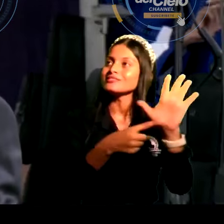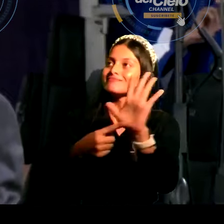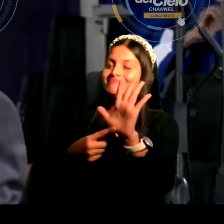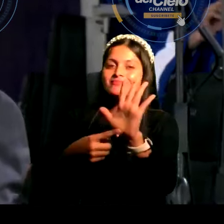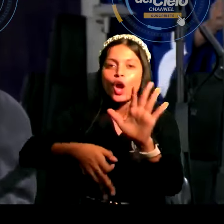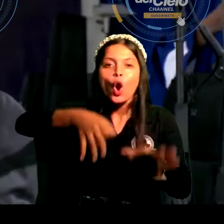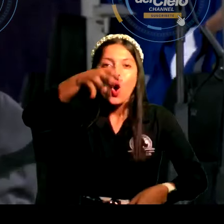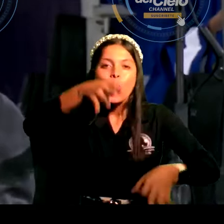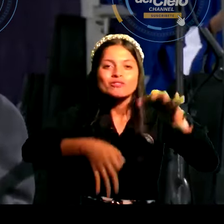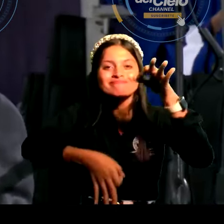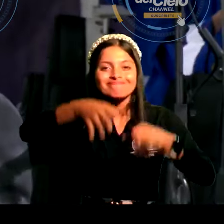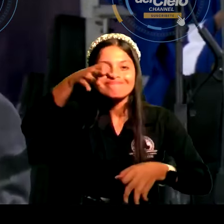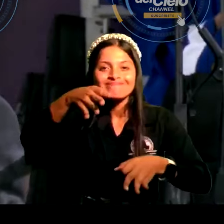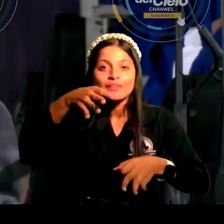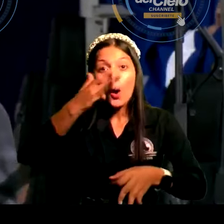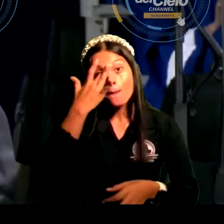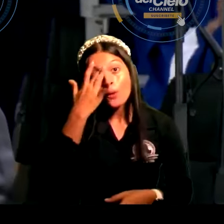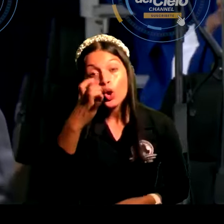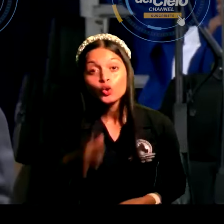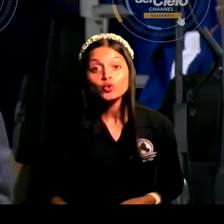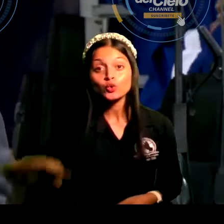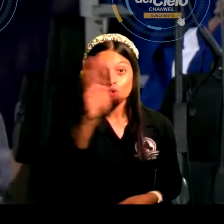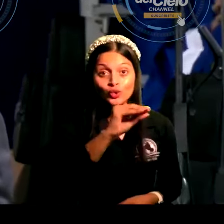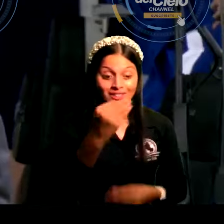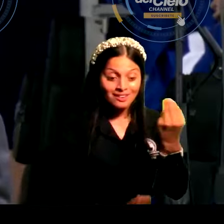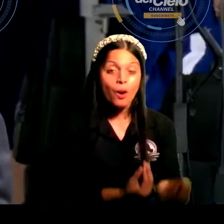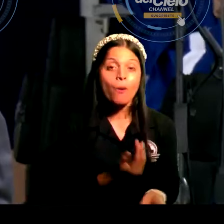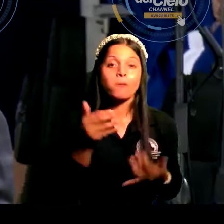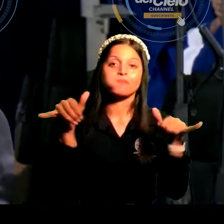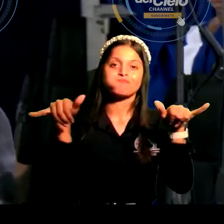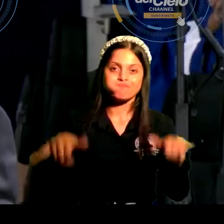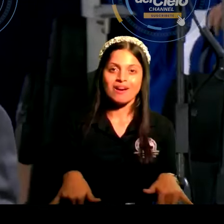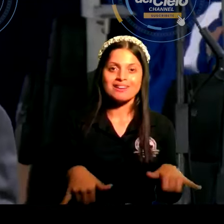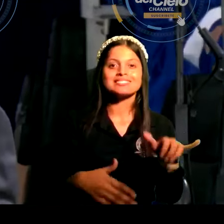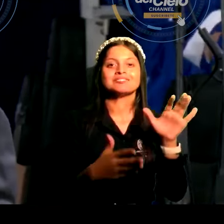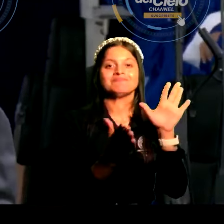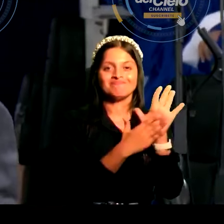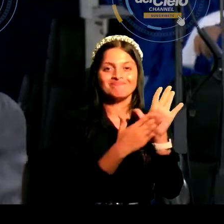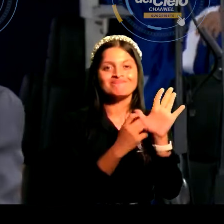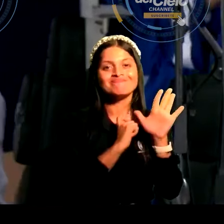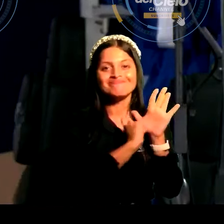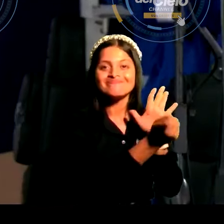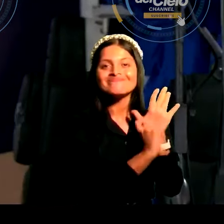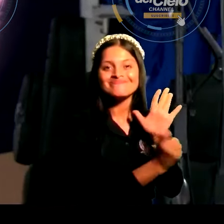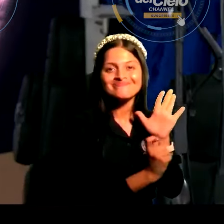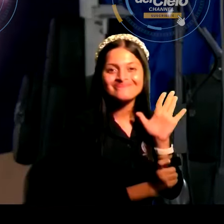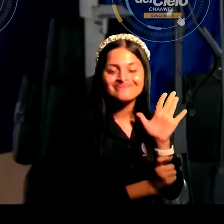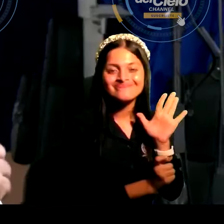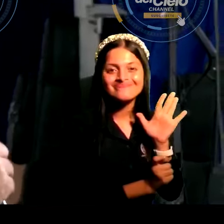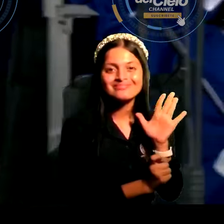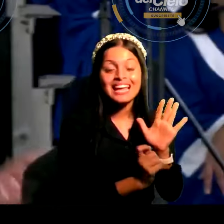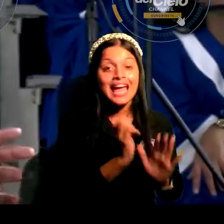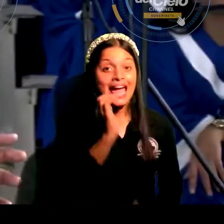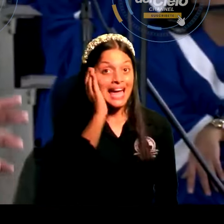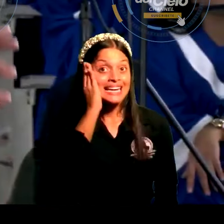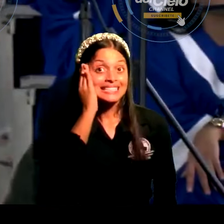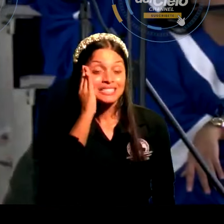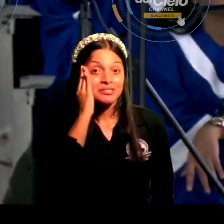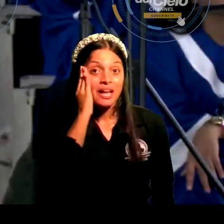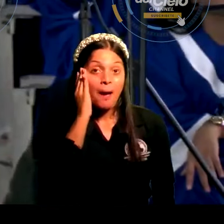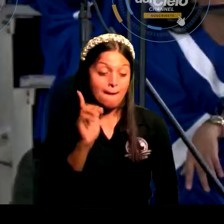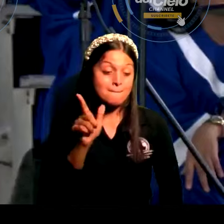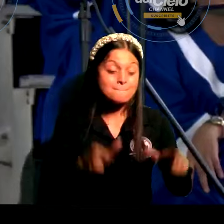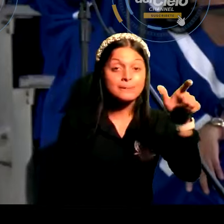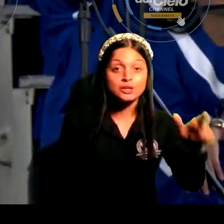lo que los seres humanos hacemos queda registrado. ¿Sabe que el ser humano hoy está luchando por